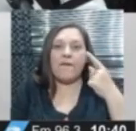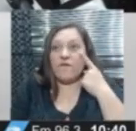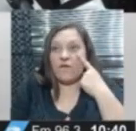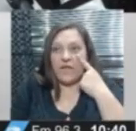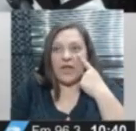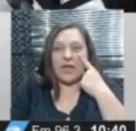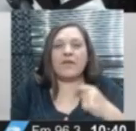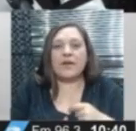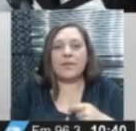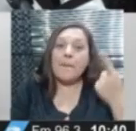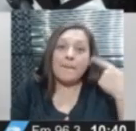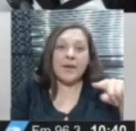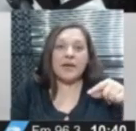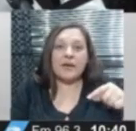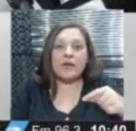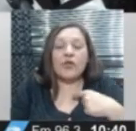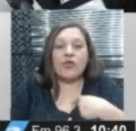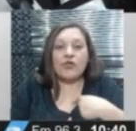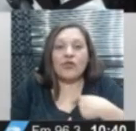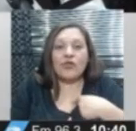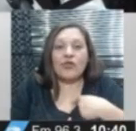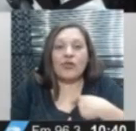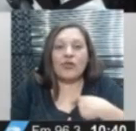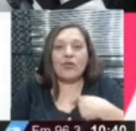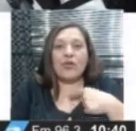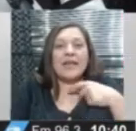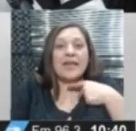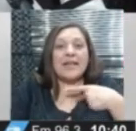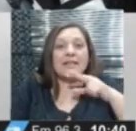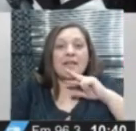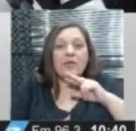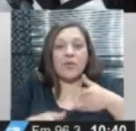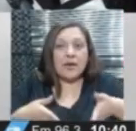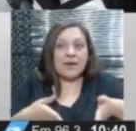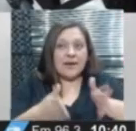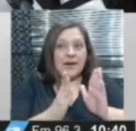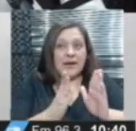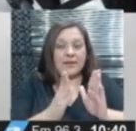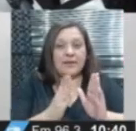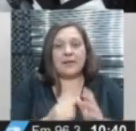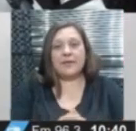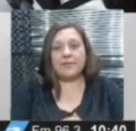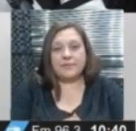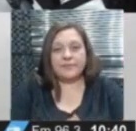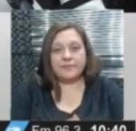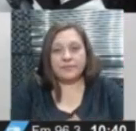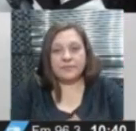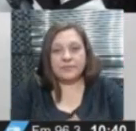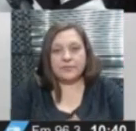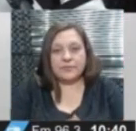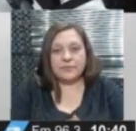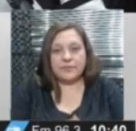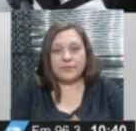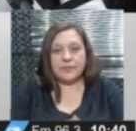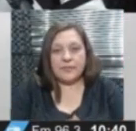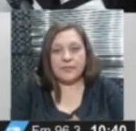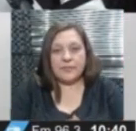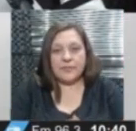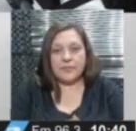sanan Eh mi bisabuela eh eran esclavos entrados por